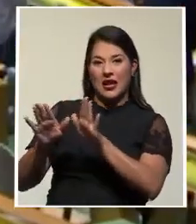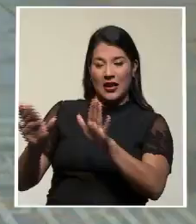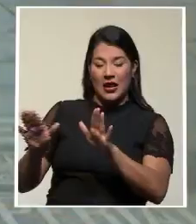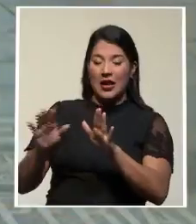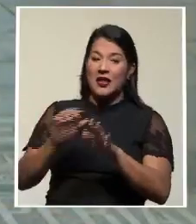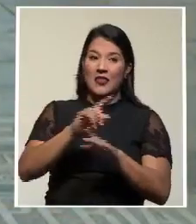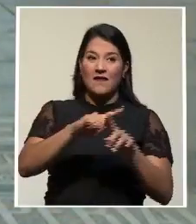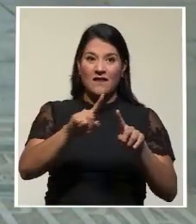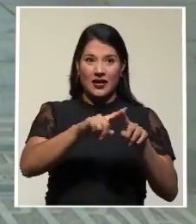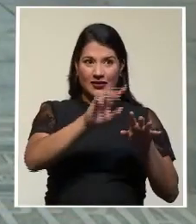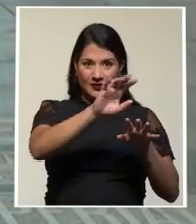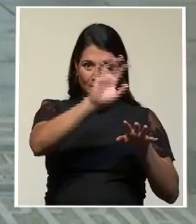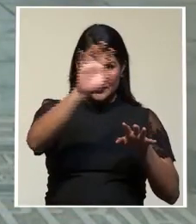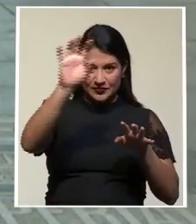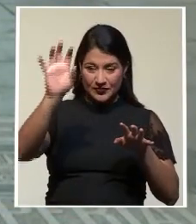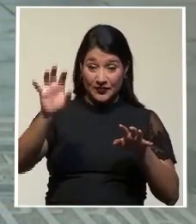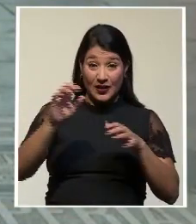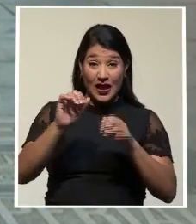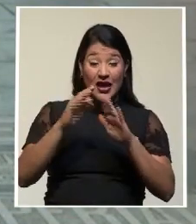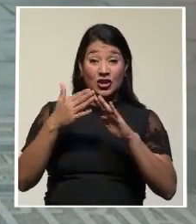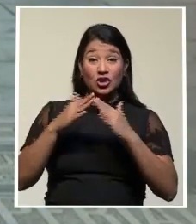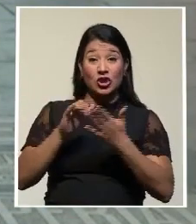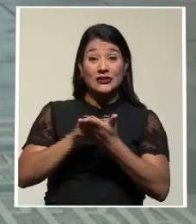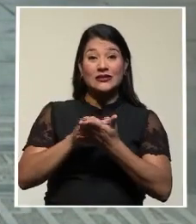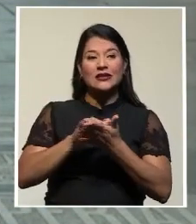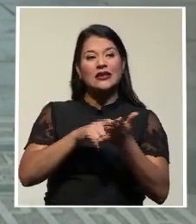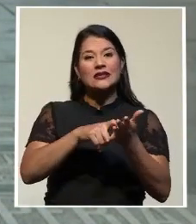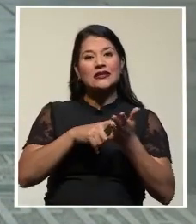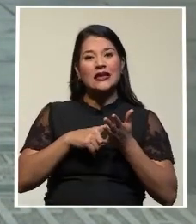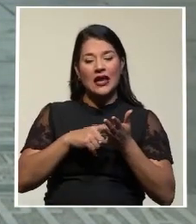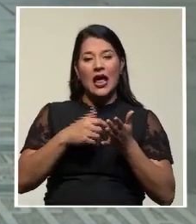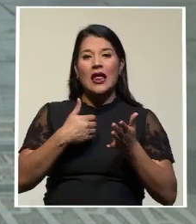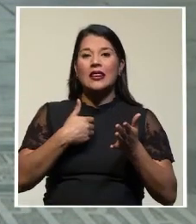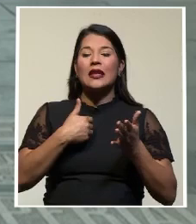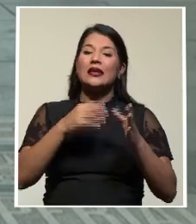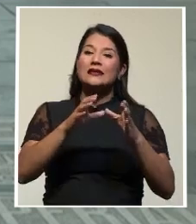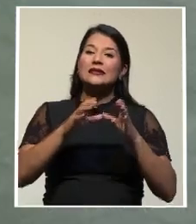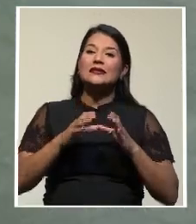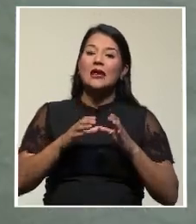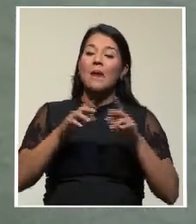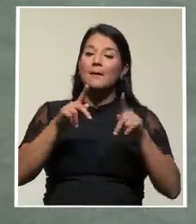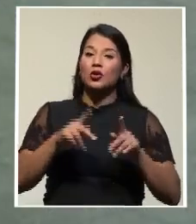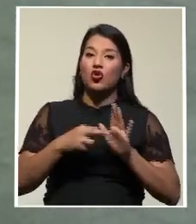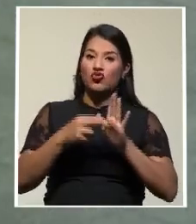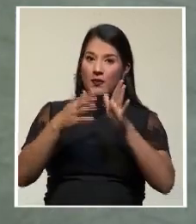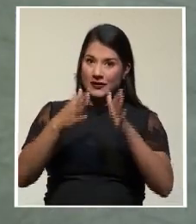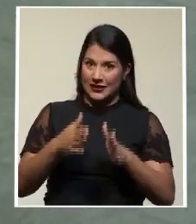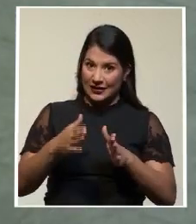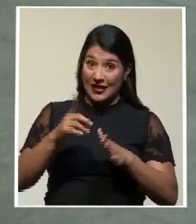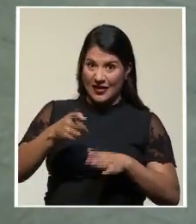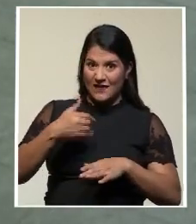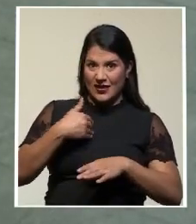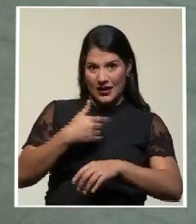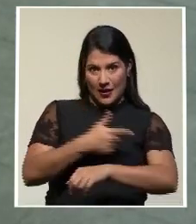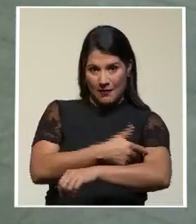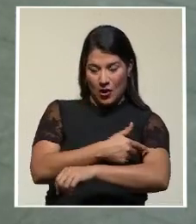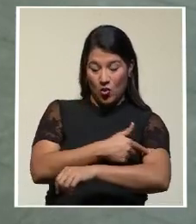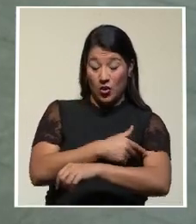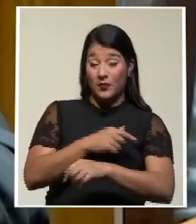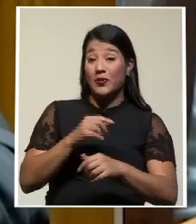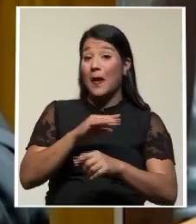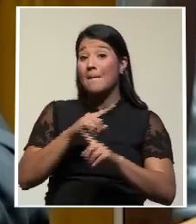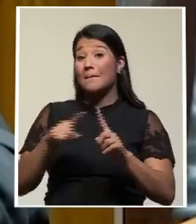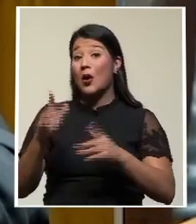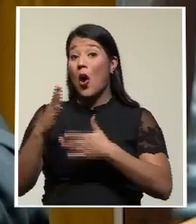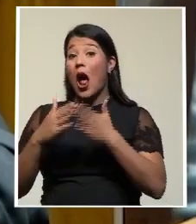bilaterales. La ciudad de Nueva York exigirá un certificado de vacunación a los delegados. Esto ha suscitado la ira de algunos países.